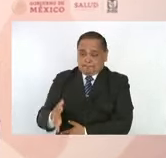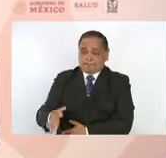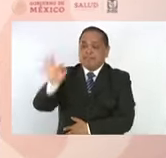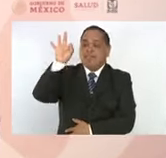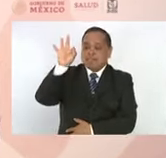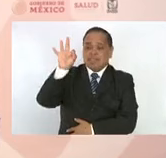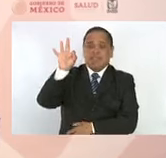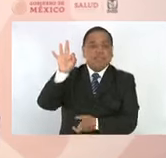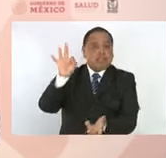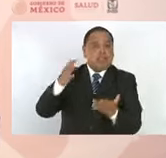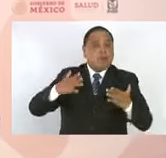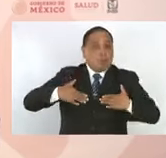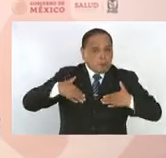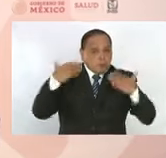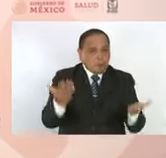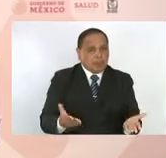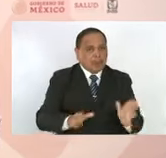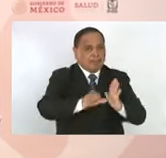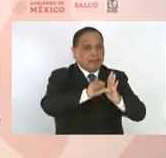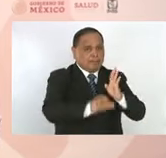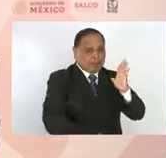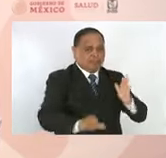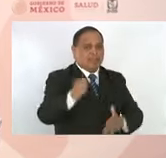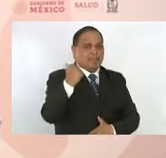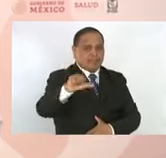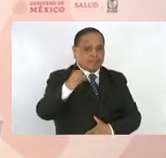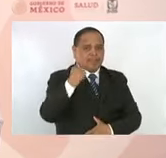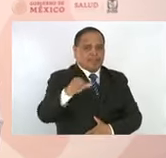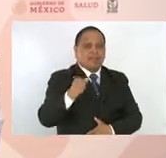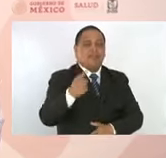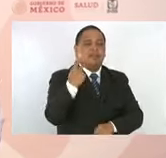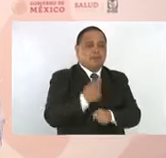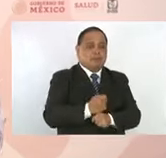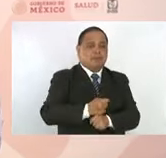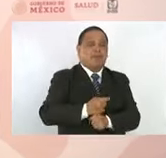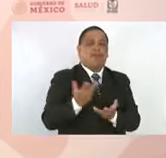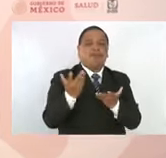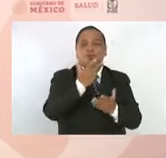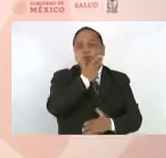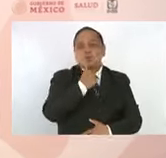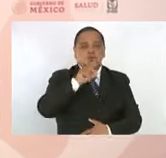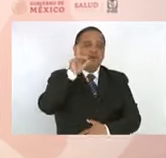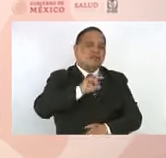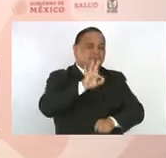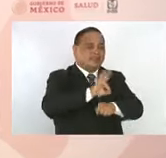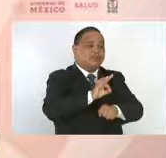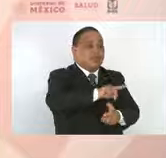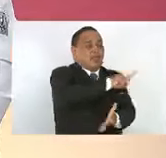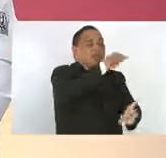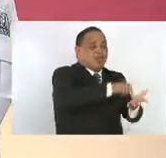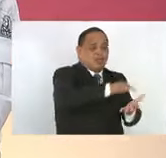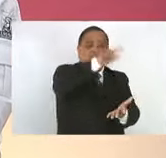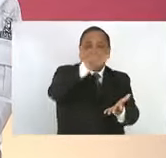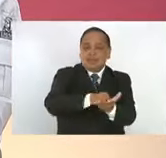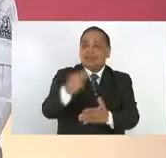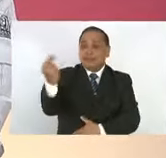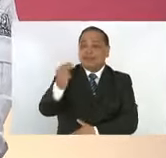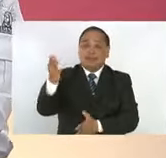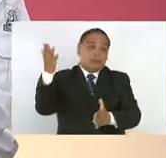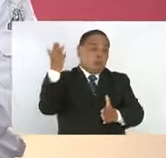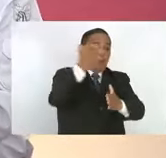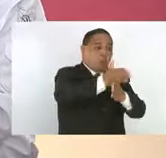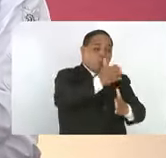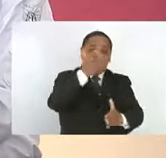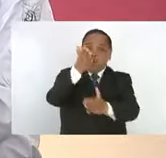confianza. Para agosto ya estábamos recibiendo a los primeros médicas y médicos especialistas en los lugares donde más se necesitan. Y desde entonces y hasta